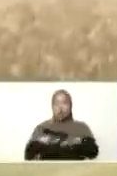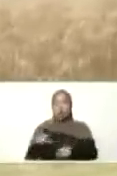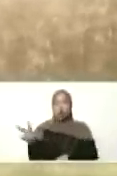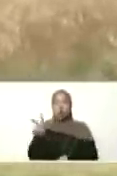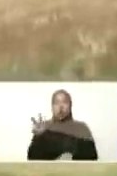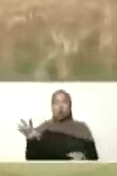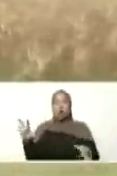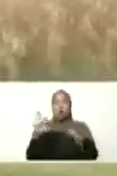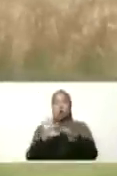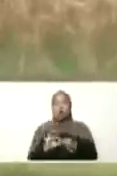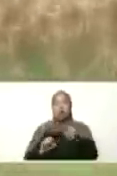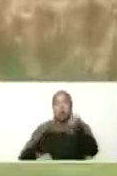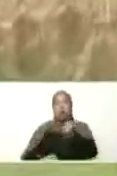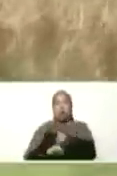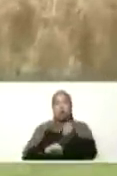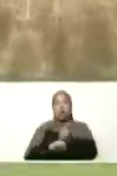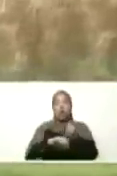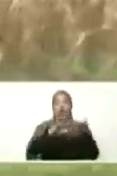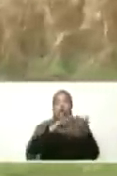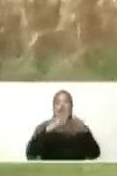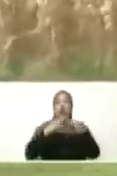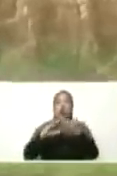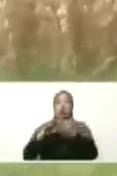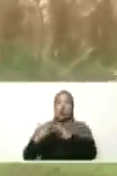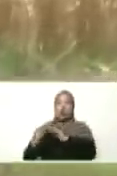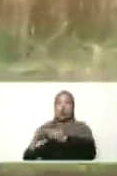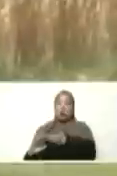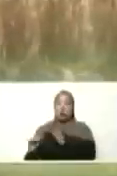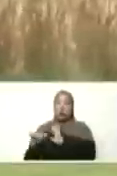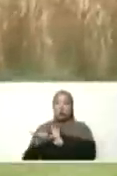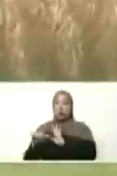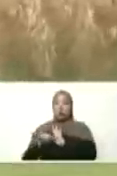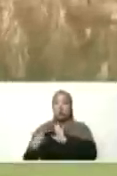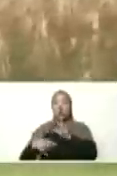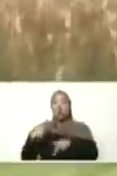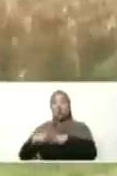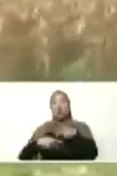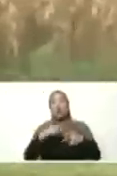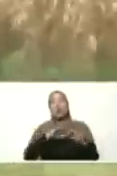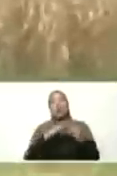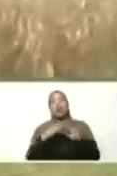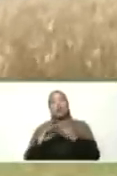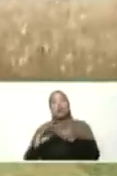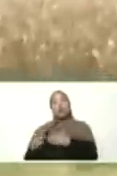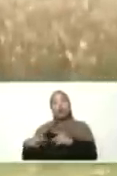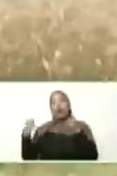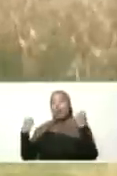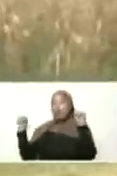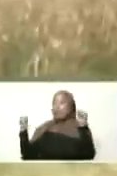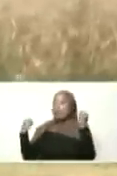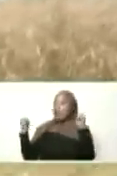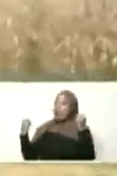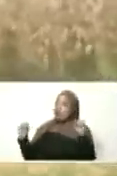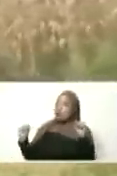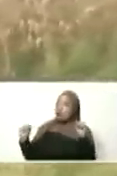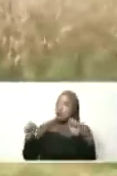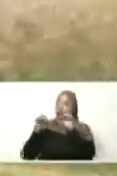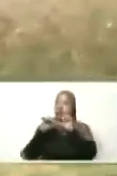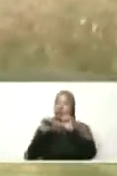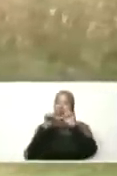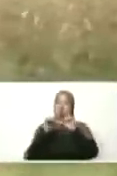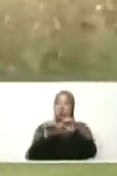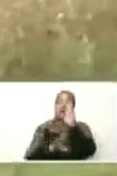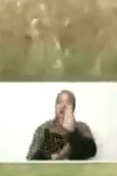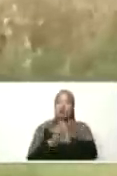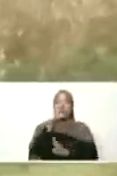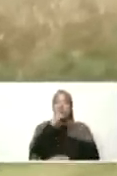alianza donde la comuna del Maizal vaya a la vanguardia, porque la comuna de Maizal en la práctica se constituyó en una